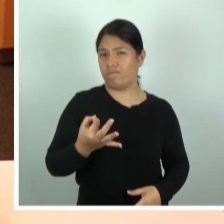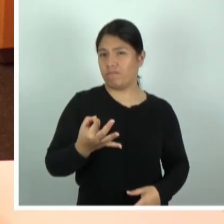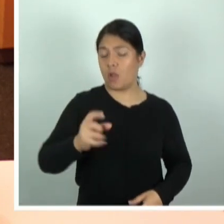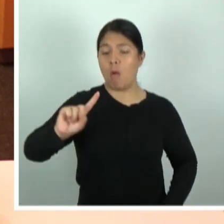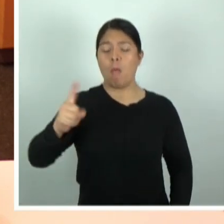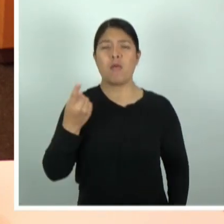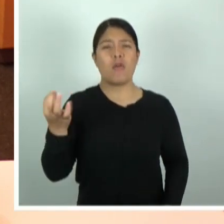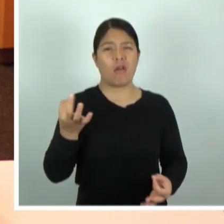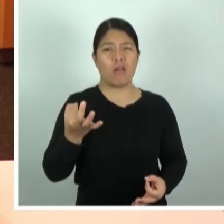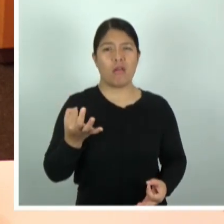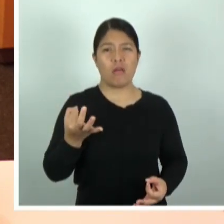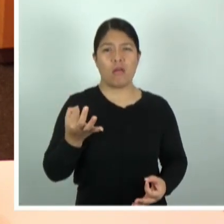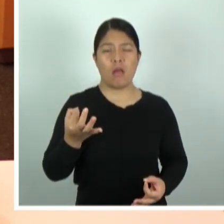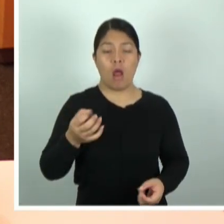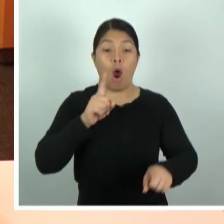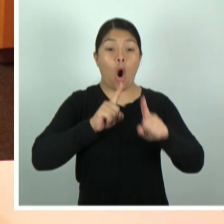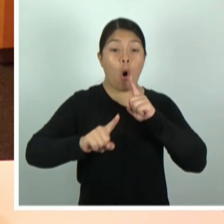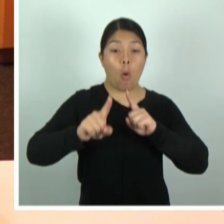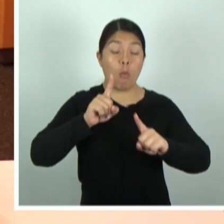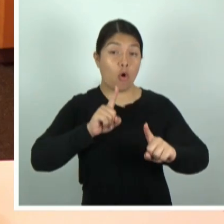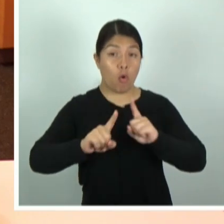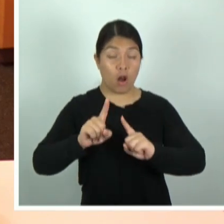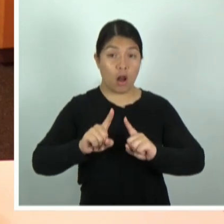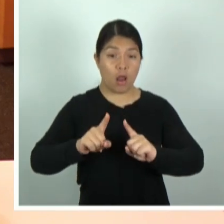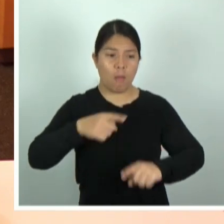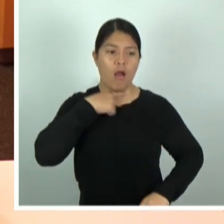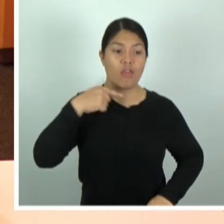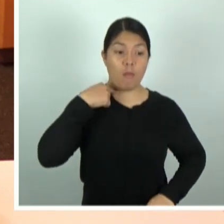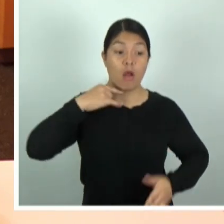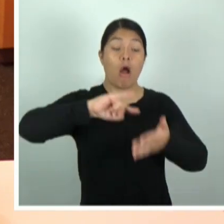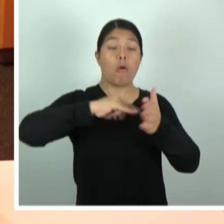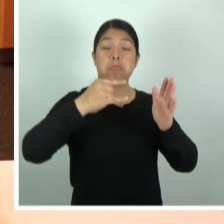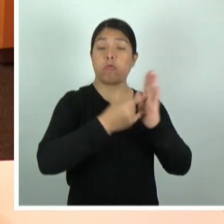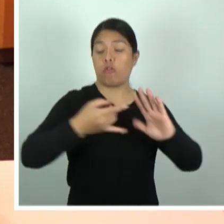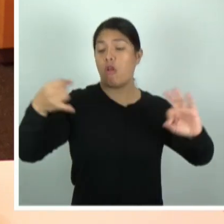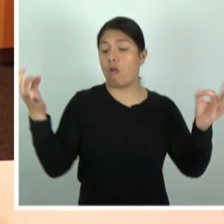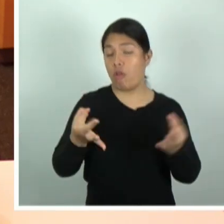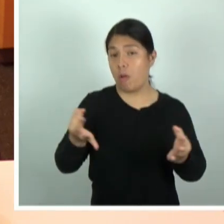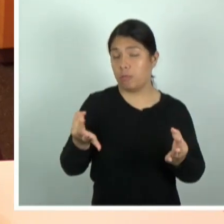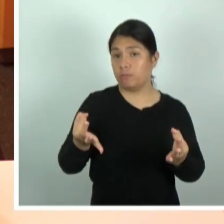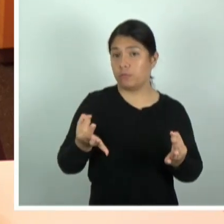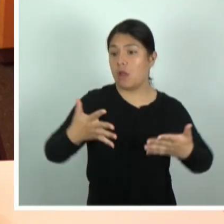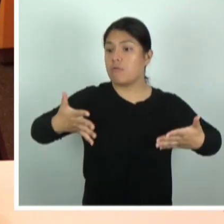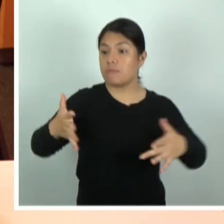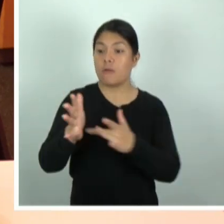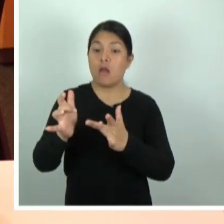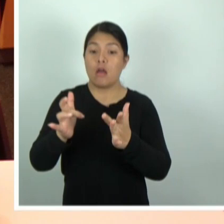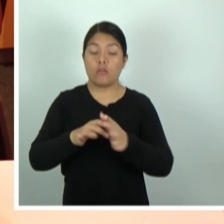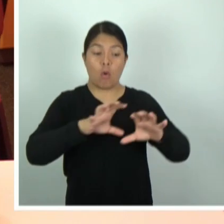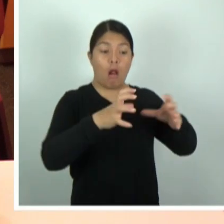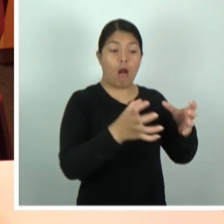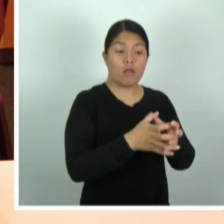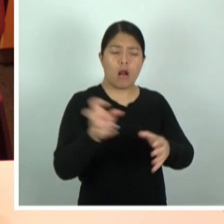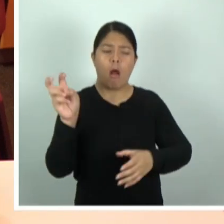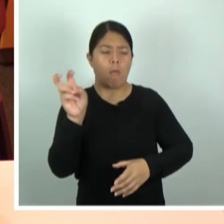primero hay que solucionar el problema del pecado. Por eso, cuando Jesucristo vino a la